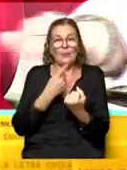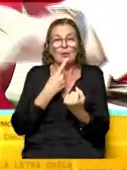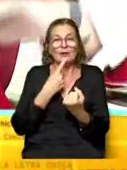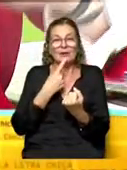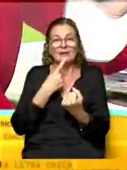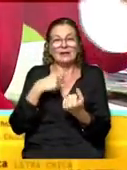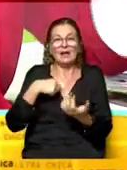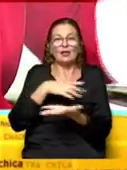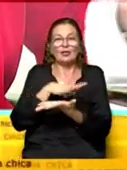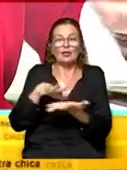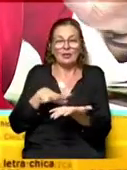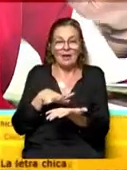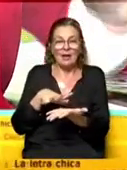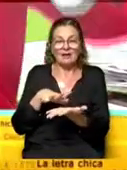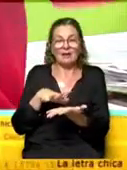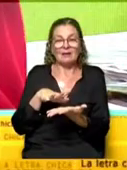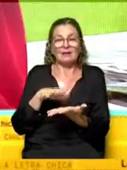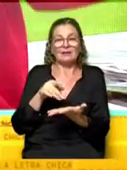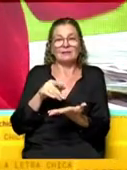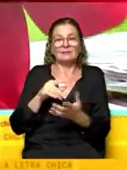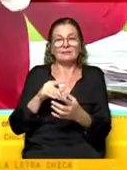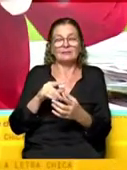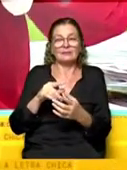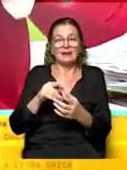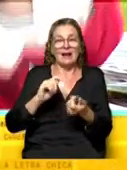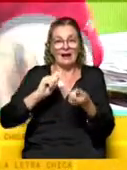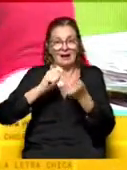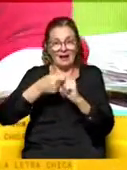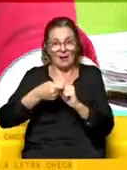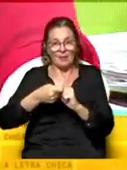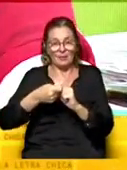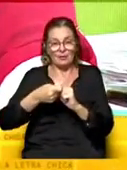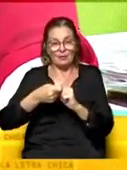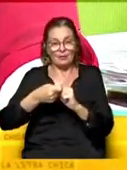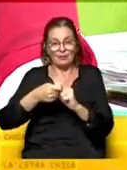políticas sociales, la reforma